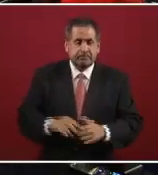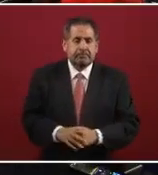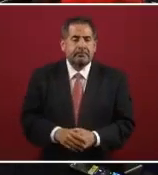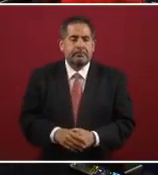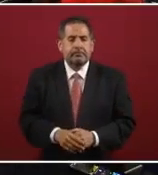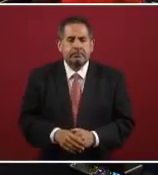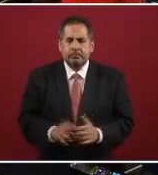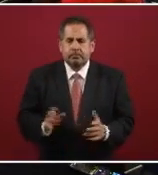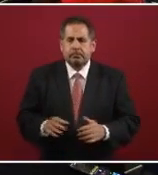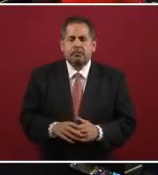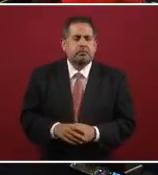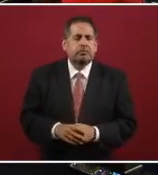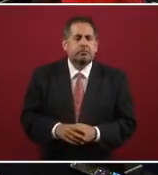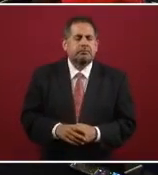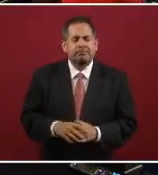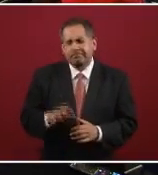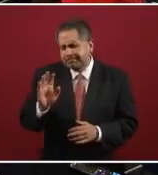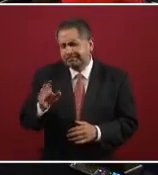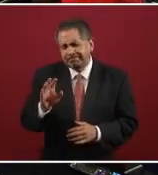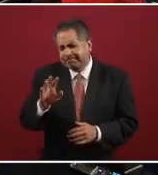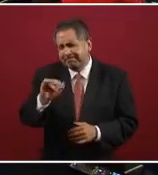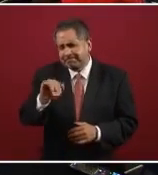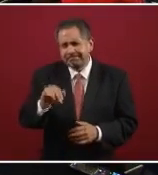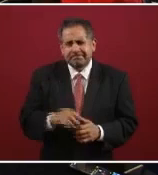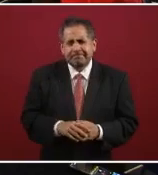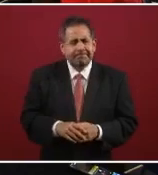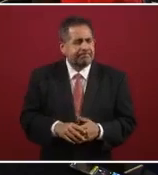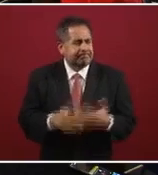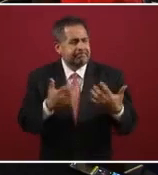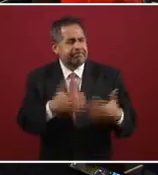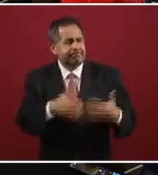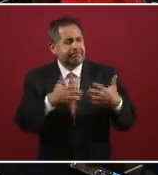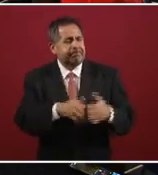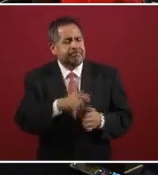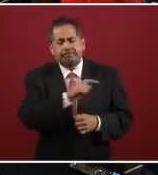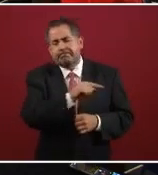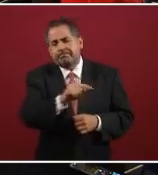hasta las crisis y empresas